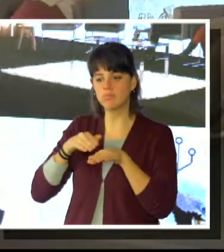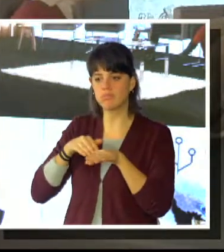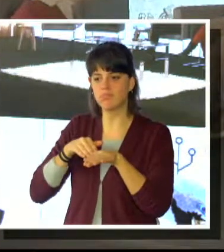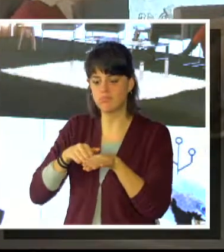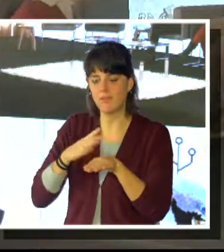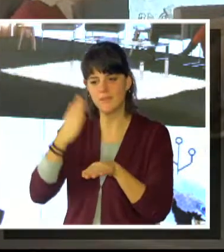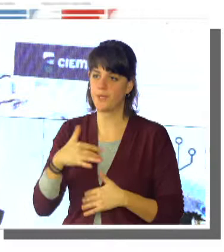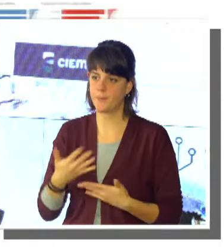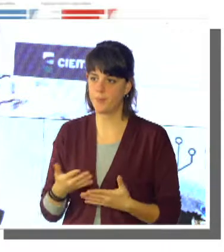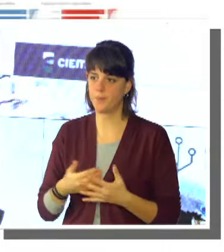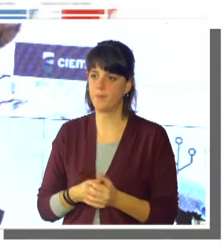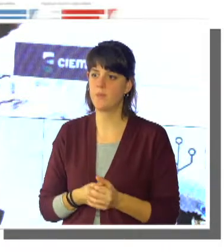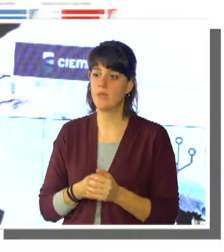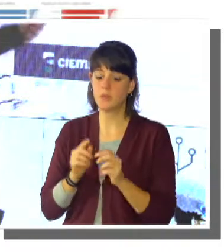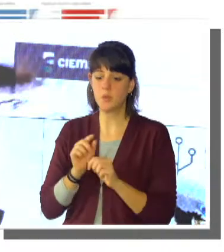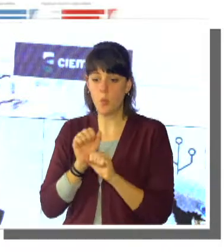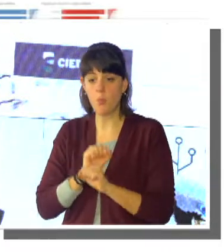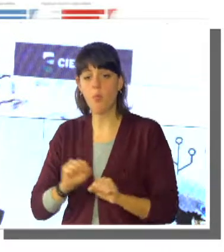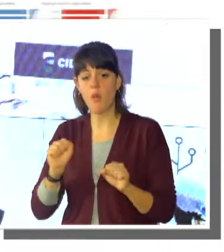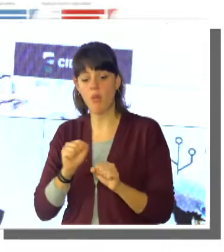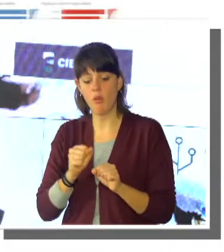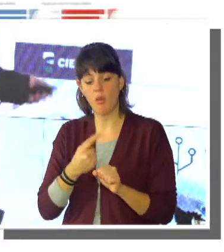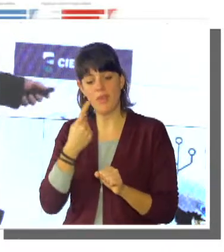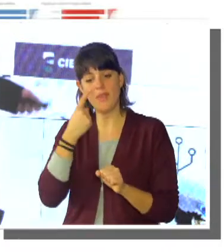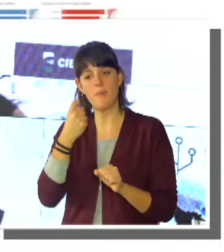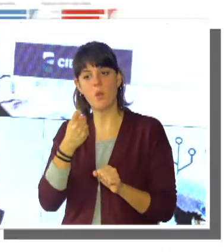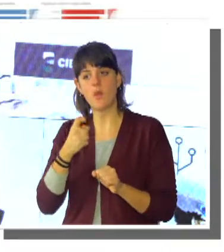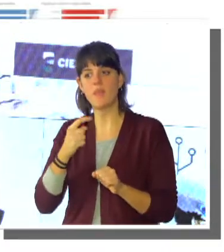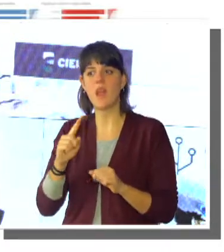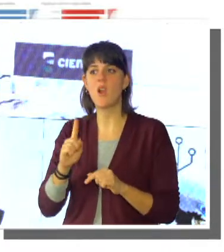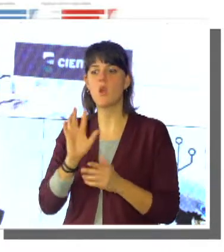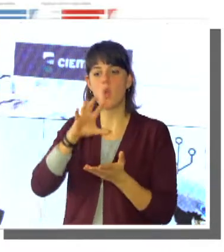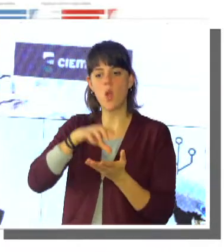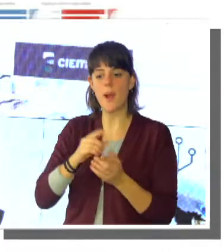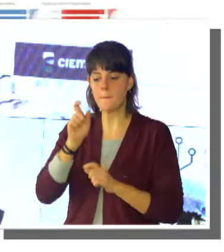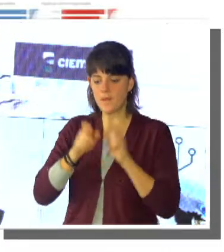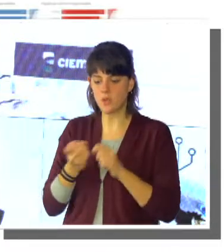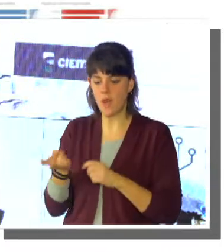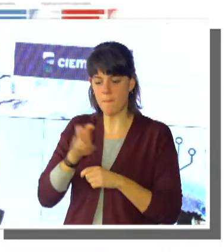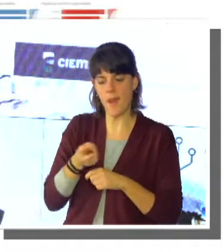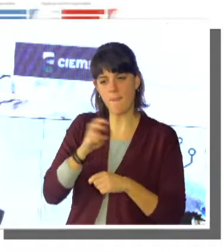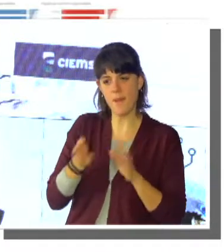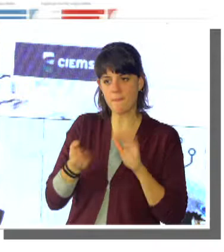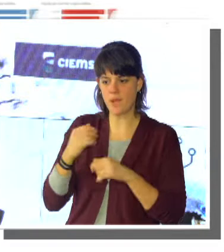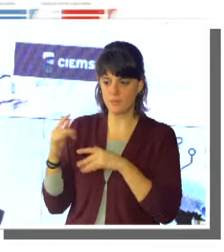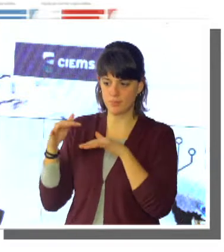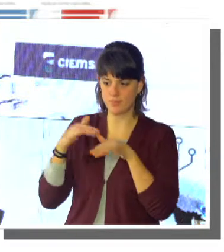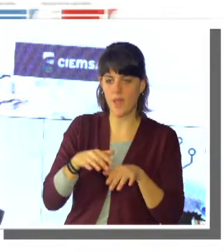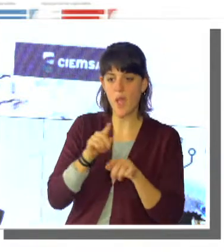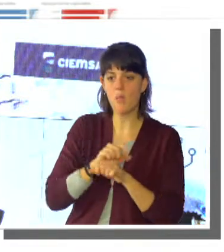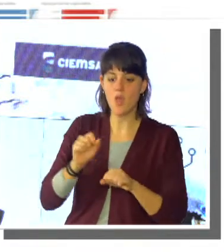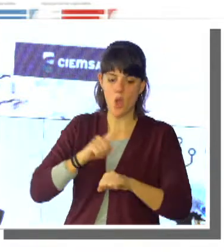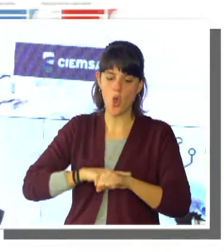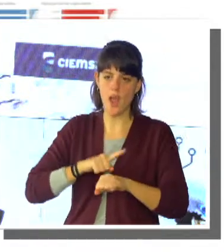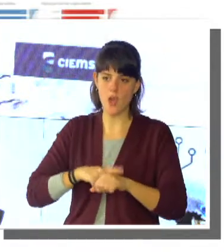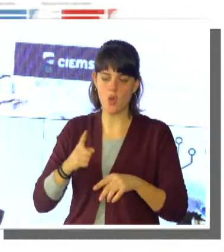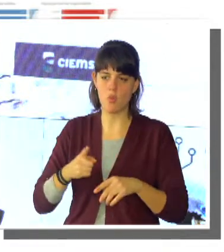a otras áreas que no sean específicamente paradas del STM para futuros proyectos